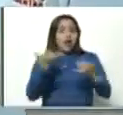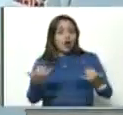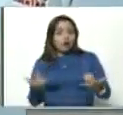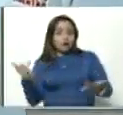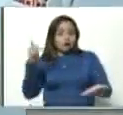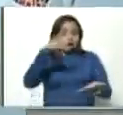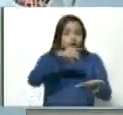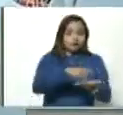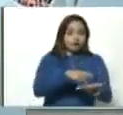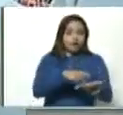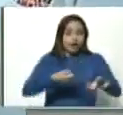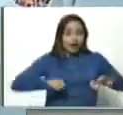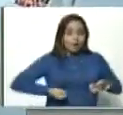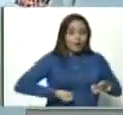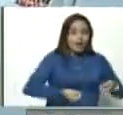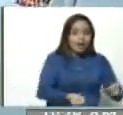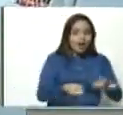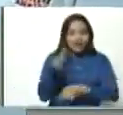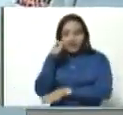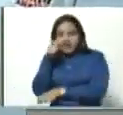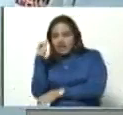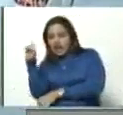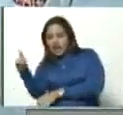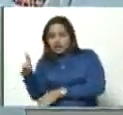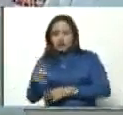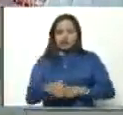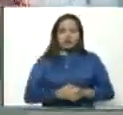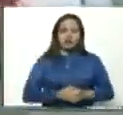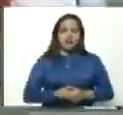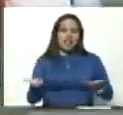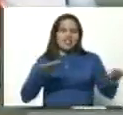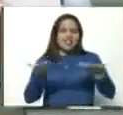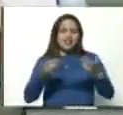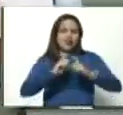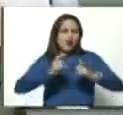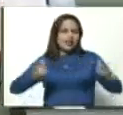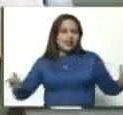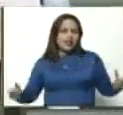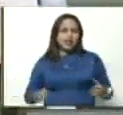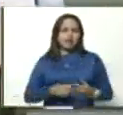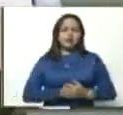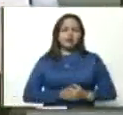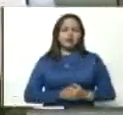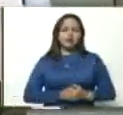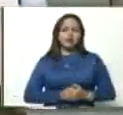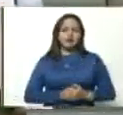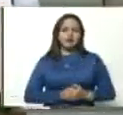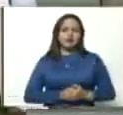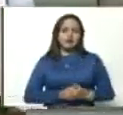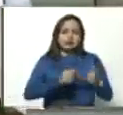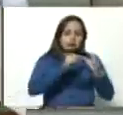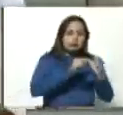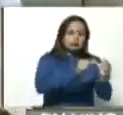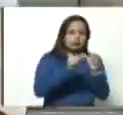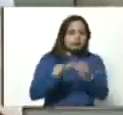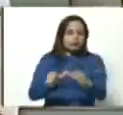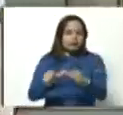las camareras, los vigilantes, tenemos de servicios generales y bueno, continuamos en la